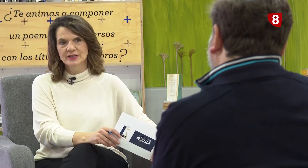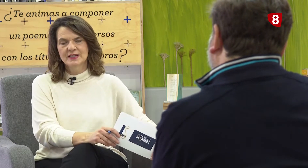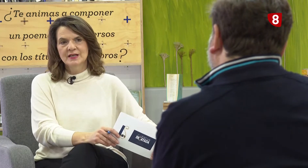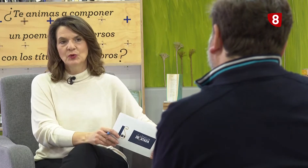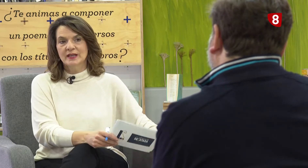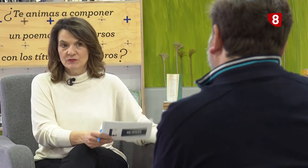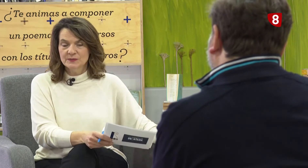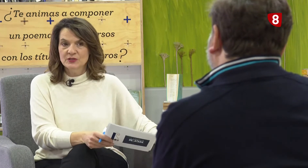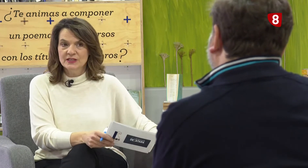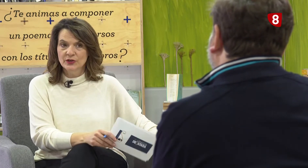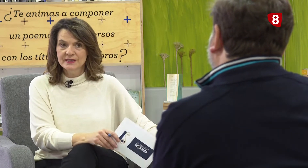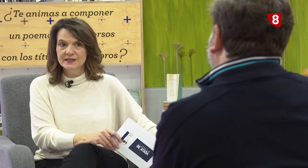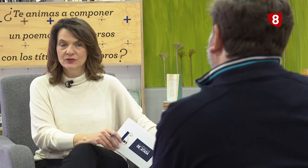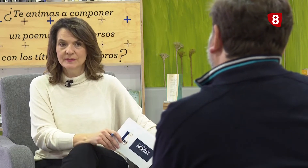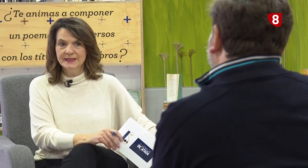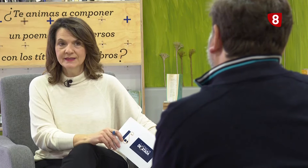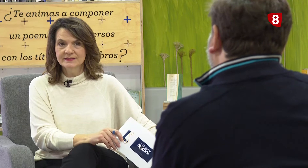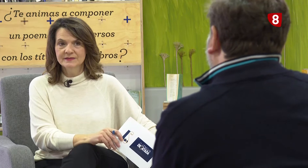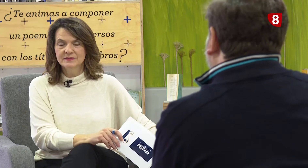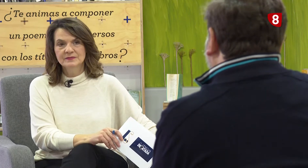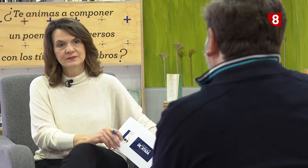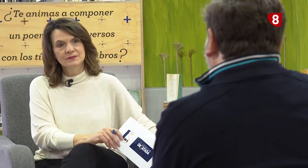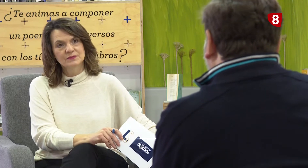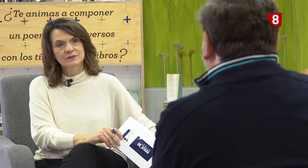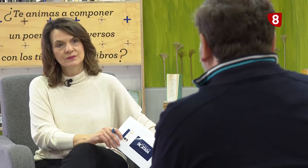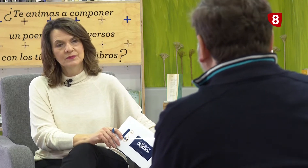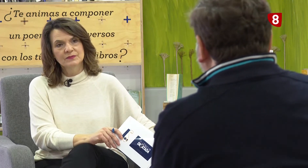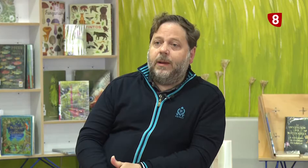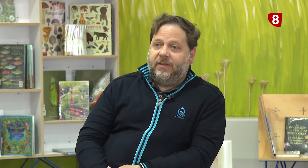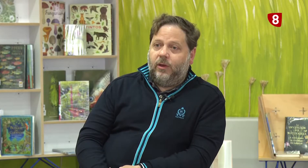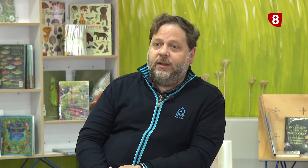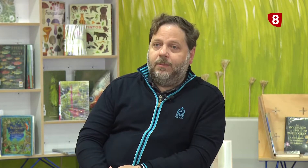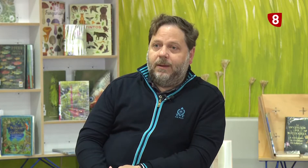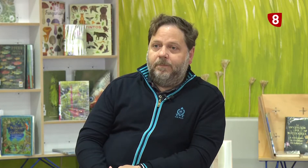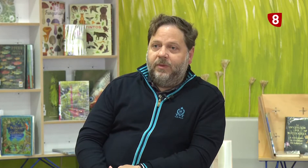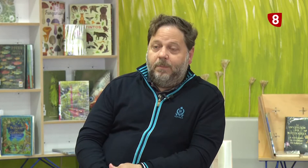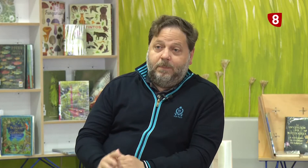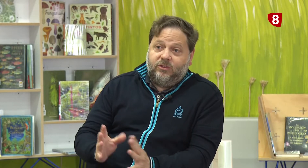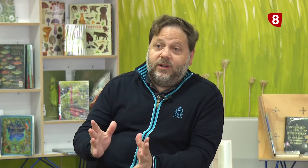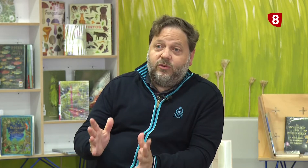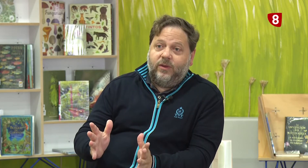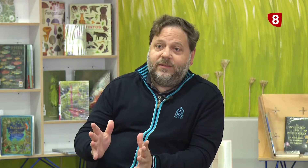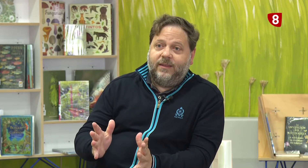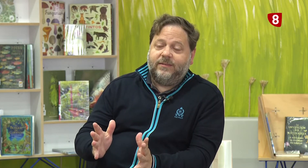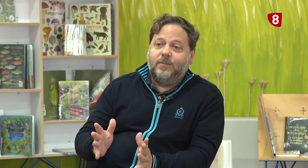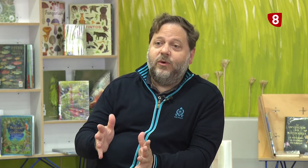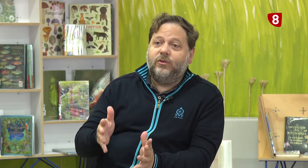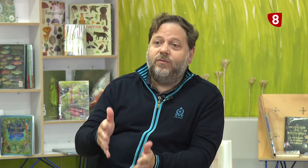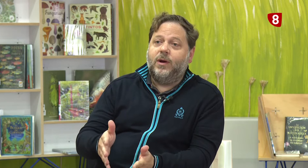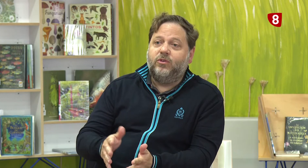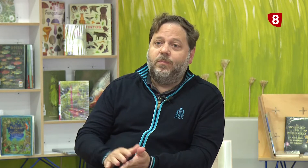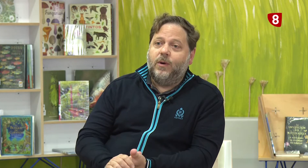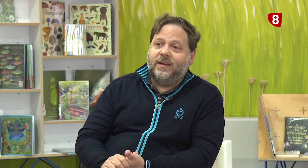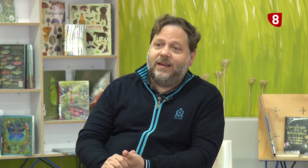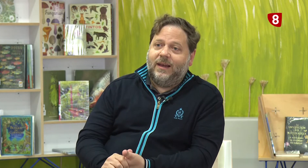signos, porque hay muchas personas sordas que lo demandan. Hay muchas personas con discapacidad auditiva. Personas sordas, quizás a lo mejor